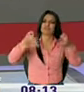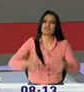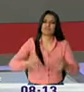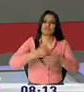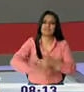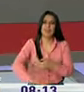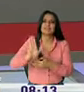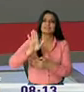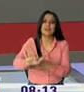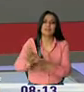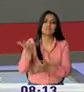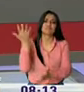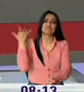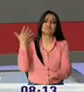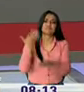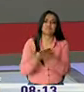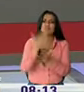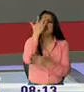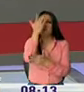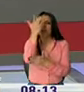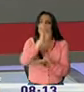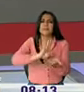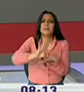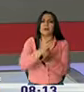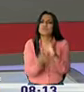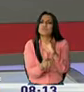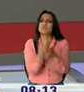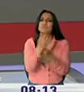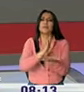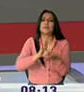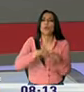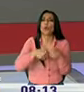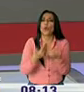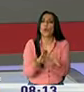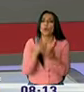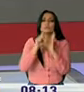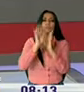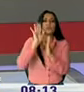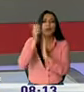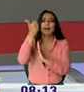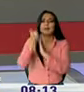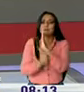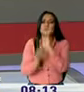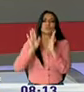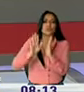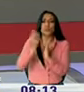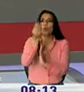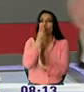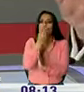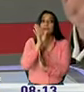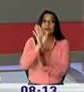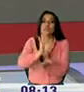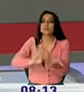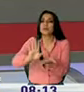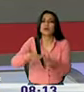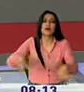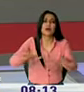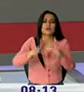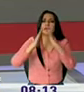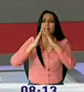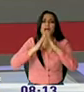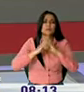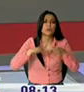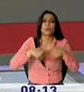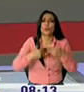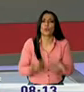contar el porqué del barrio, cómo nació el barrio, sus artesanías, su gastronomía, pues también cómo está